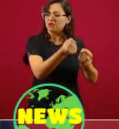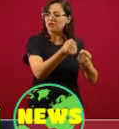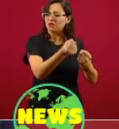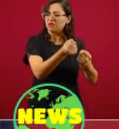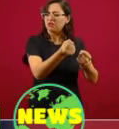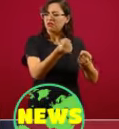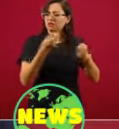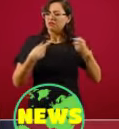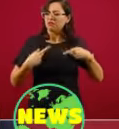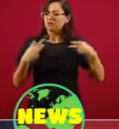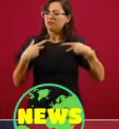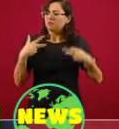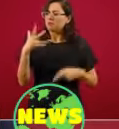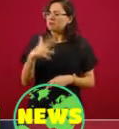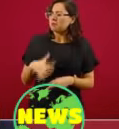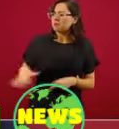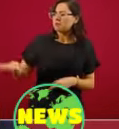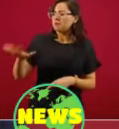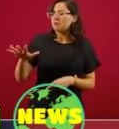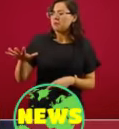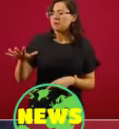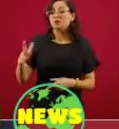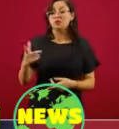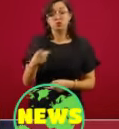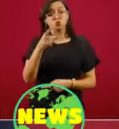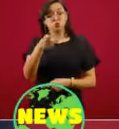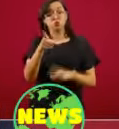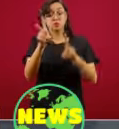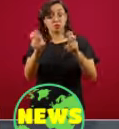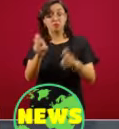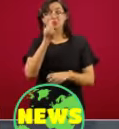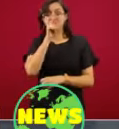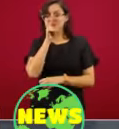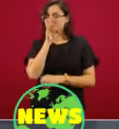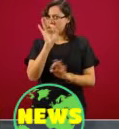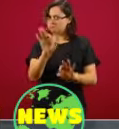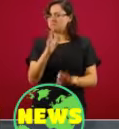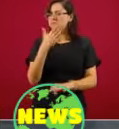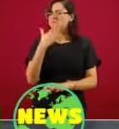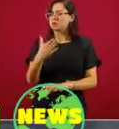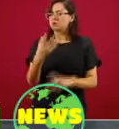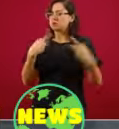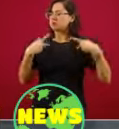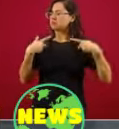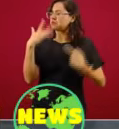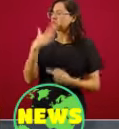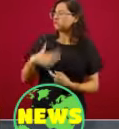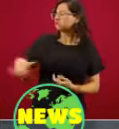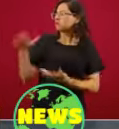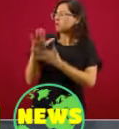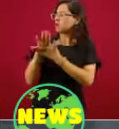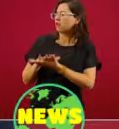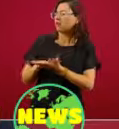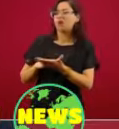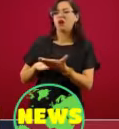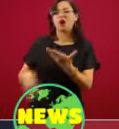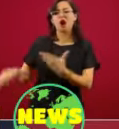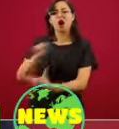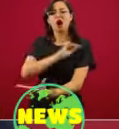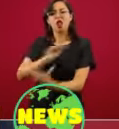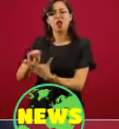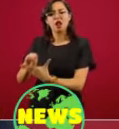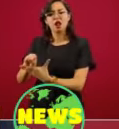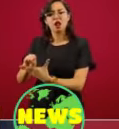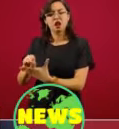y que dejemos esto que te preocupa, que además es legítimo, sin protección a los de abajo o a la mayoría